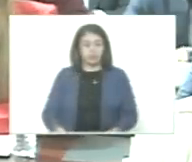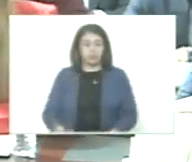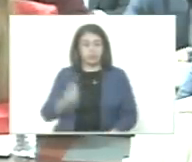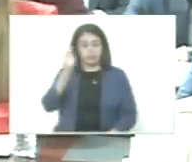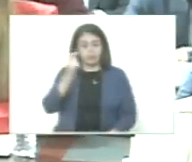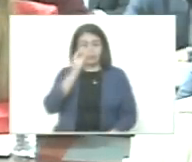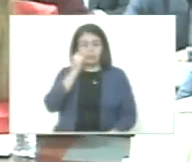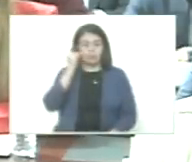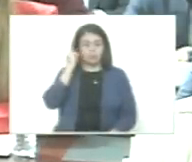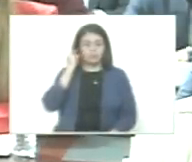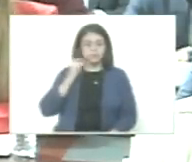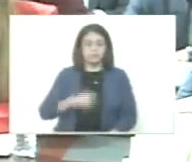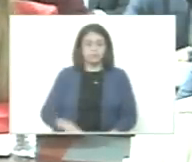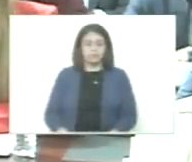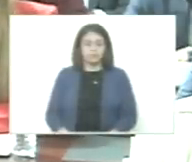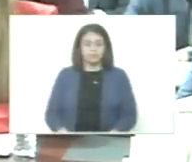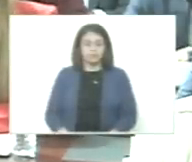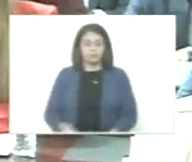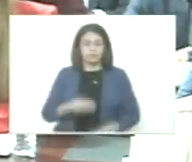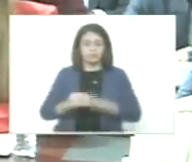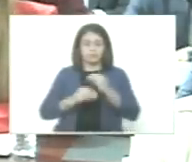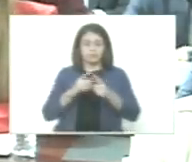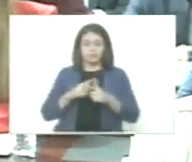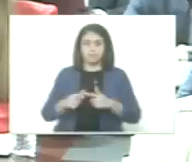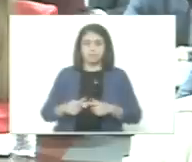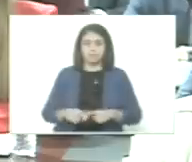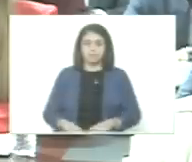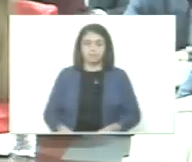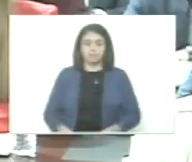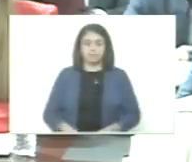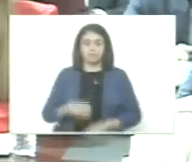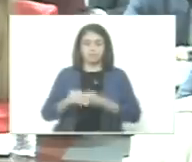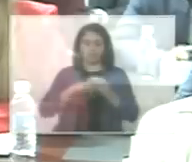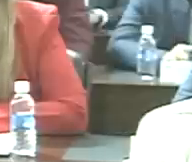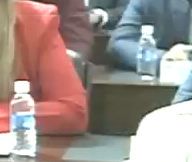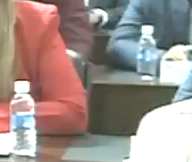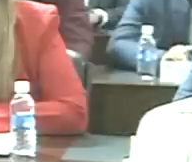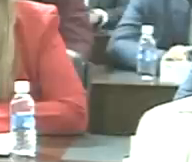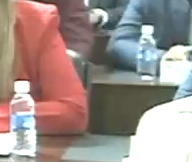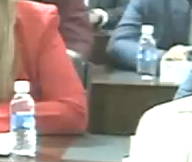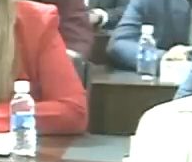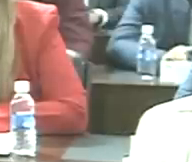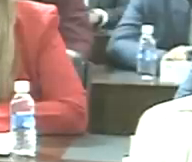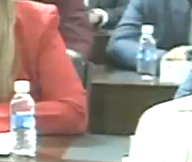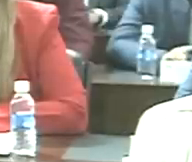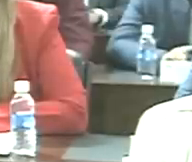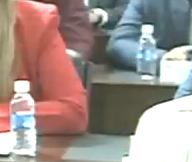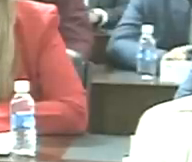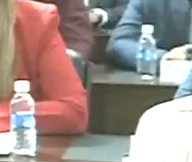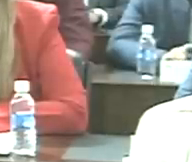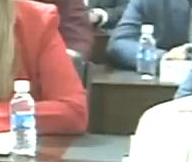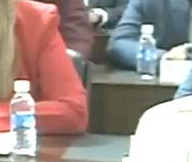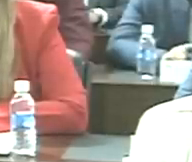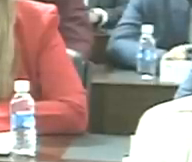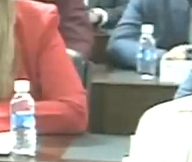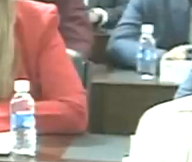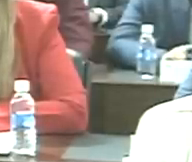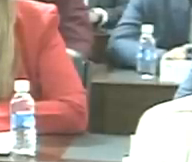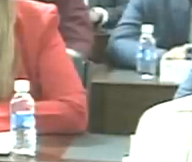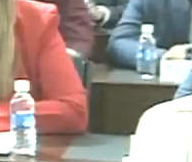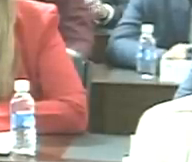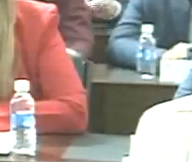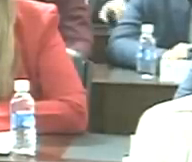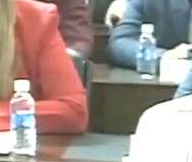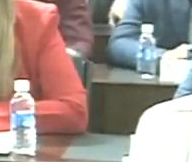diputados y diputados, compañeros, pueblo de Venezuela. Bueno, por supuesto, hoy nos embarga la tristeza y el dolor de esa